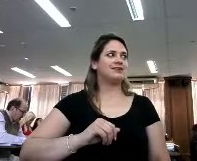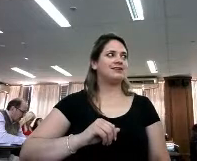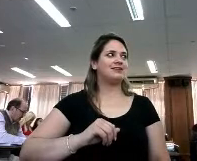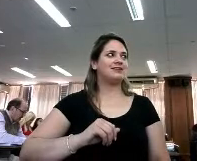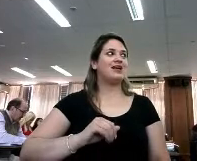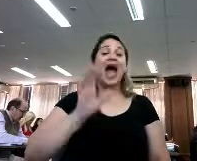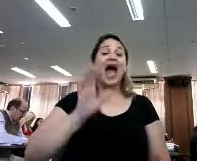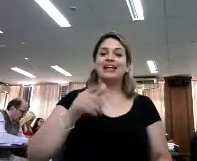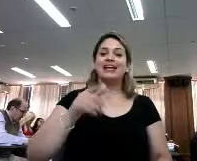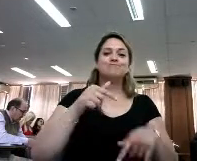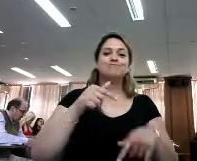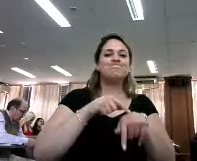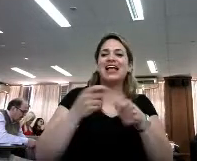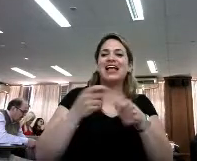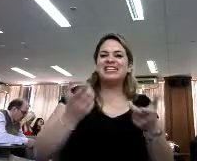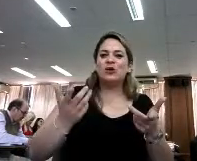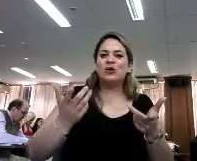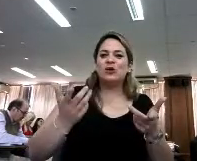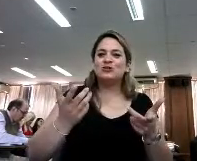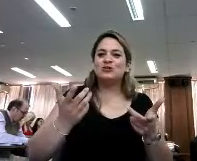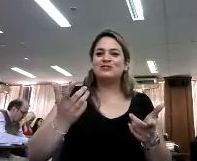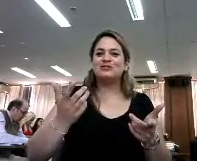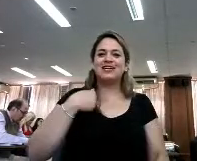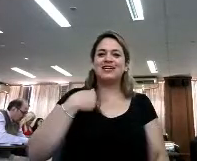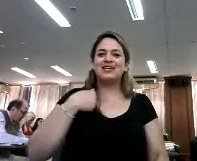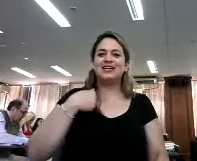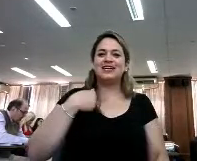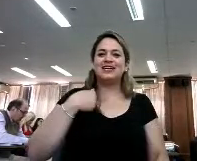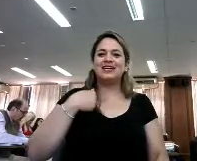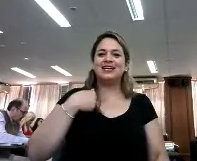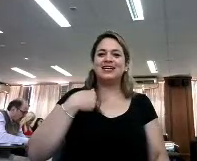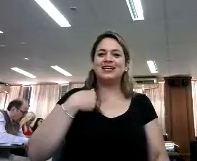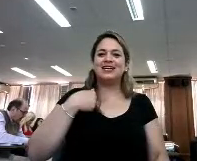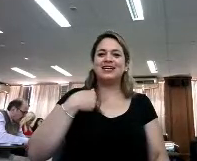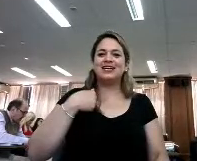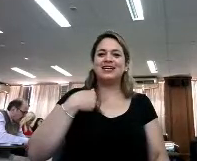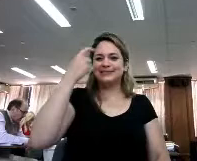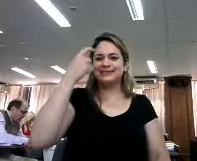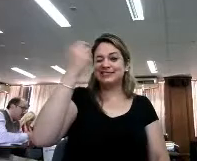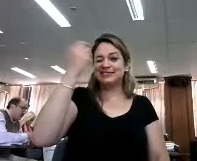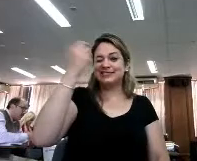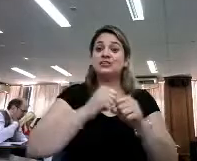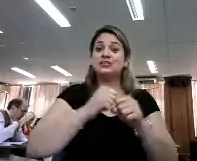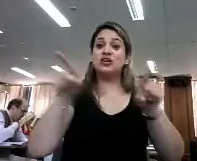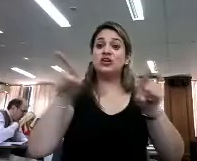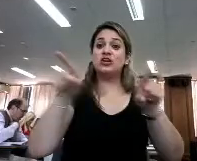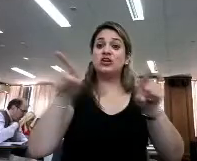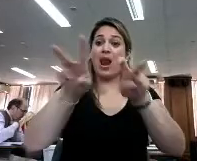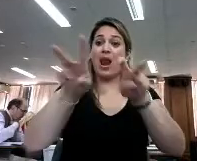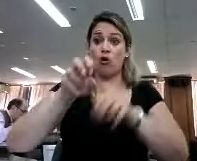hay una situación que siempre nos han metido y es que autorización es sinónimo de cobro.